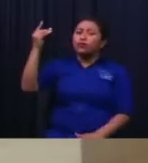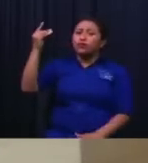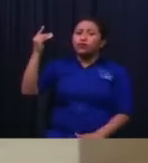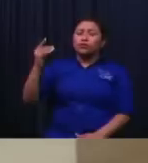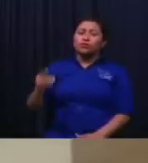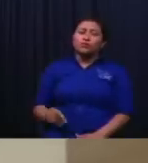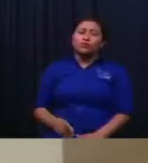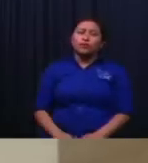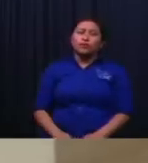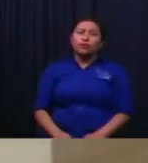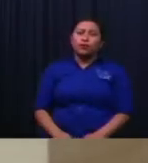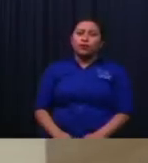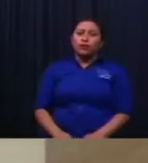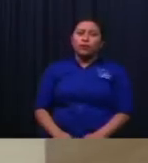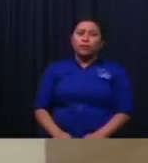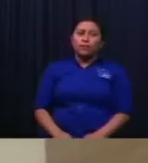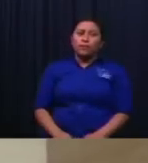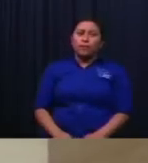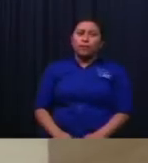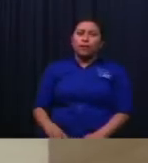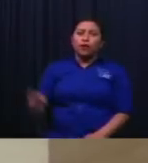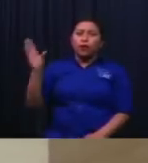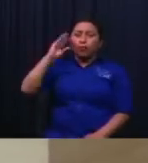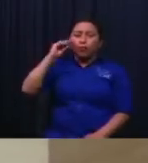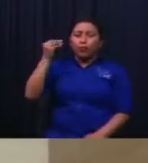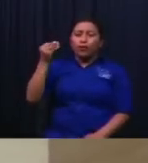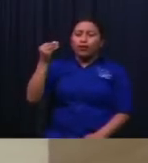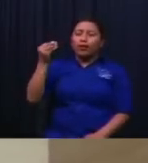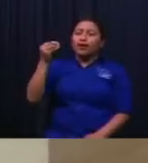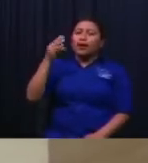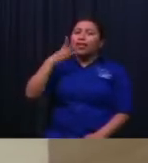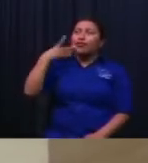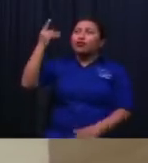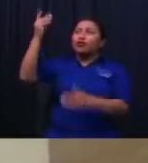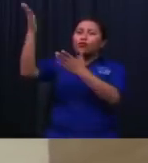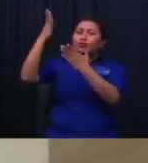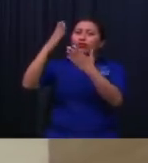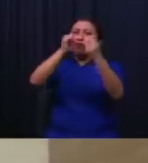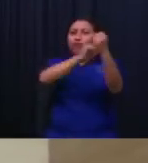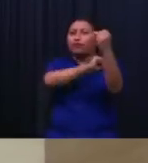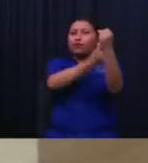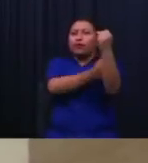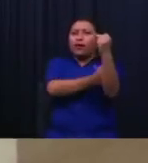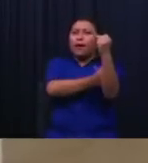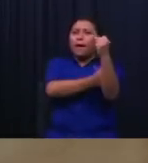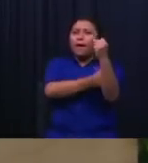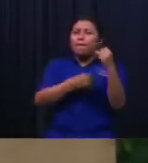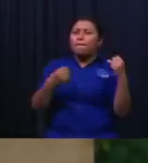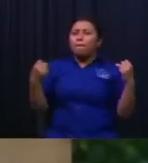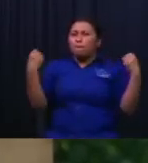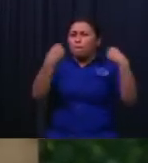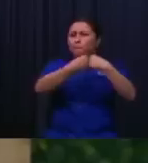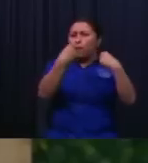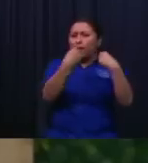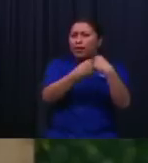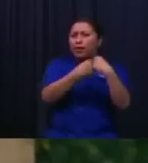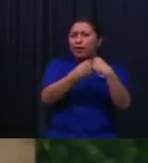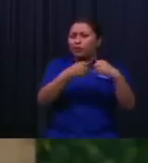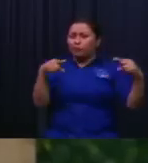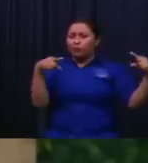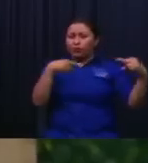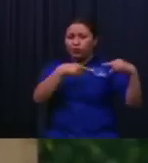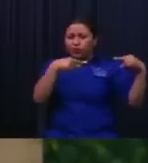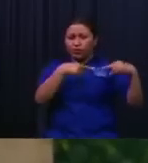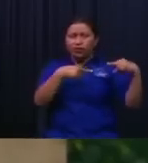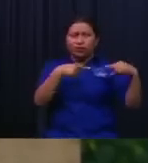qué? Sobre principados, potestades, huestes de maldad que están en las regiones celestes, hermanos, que